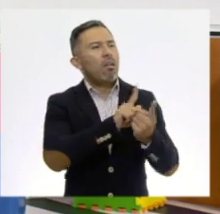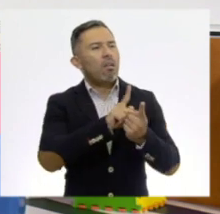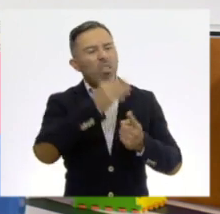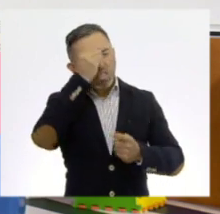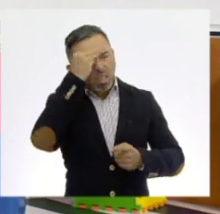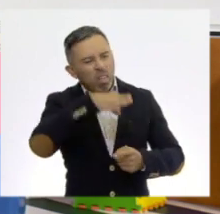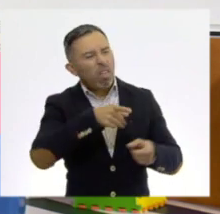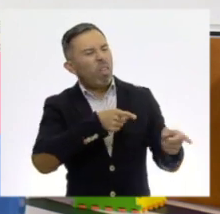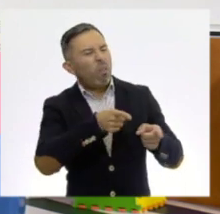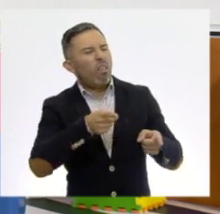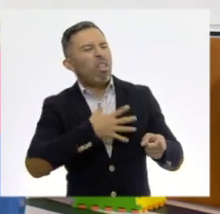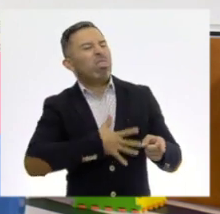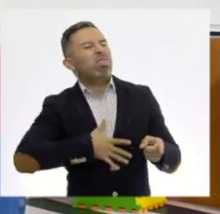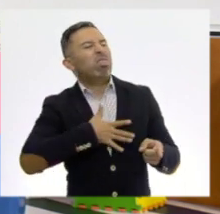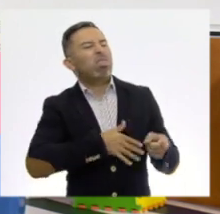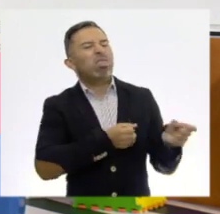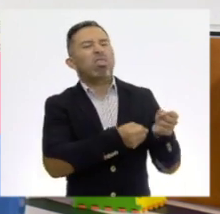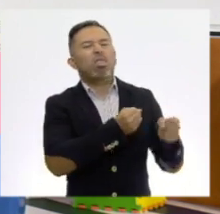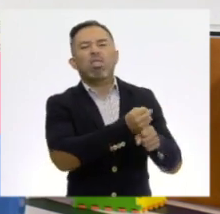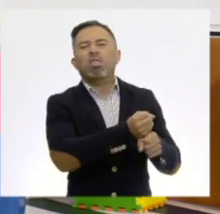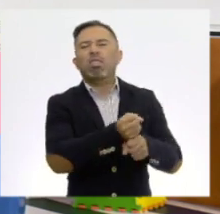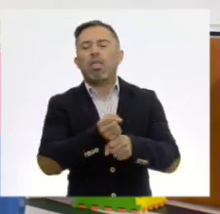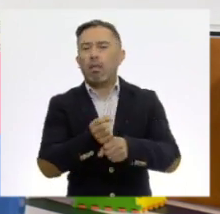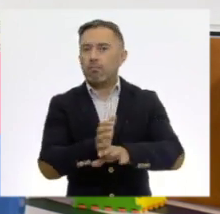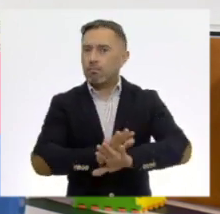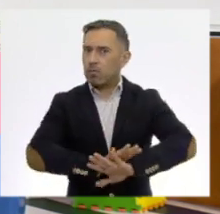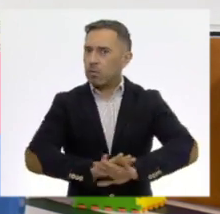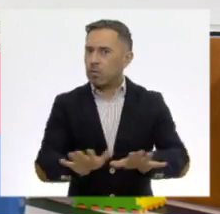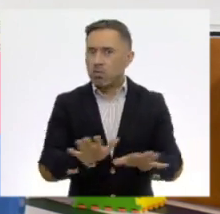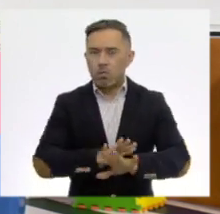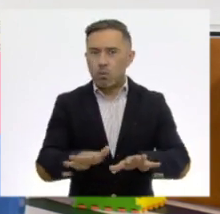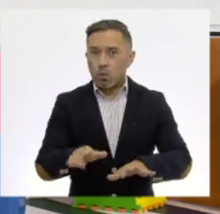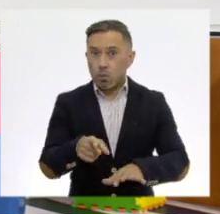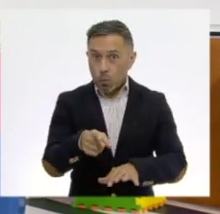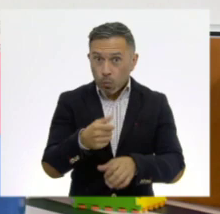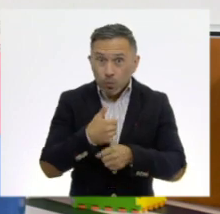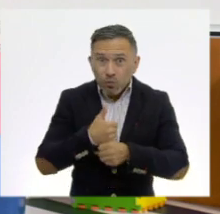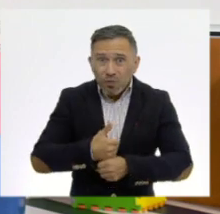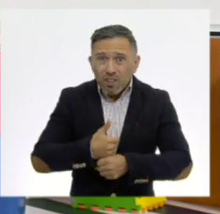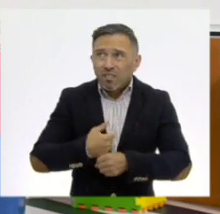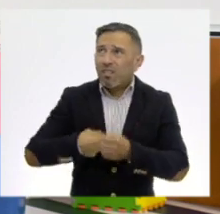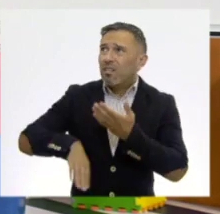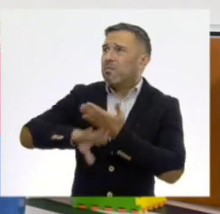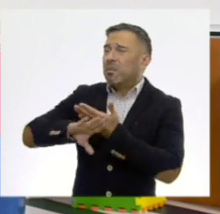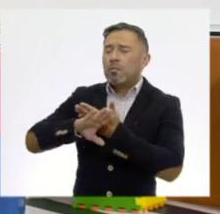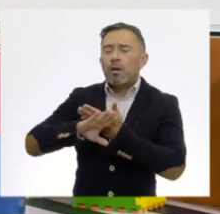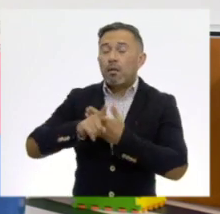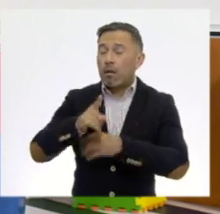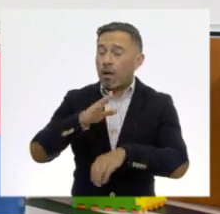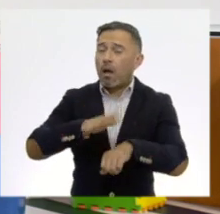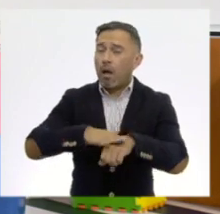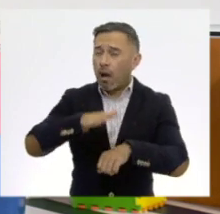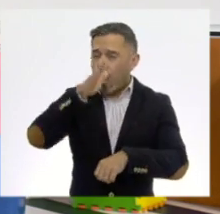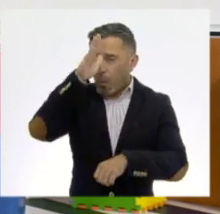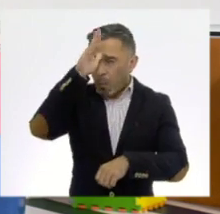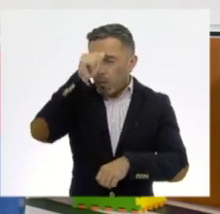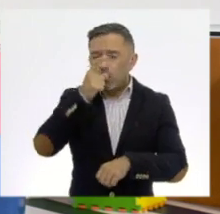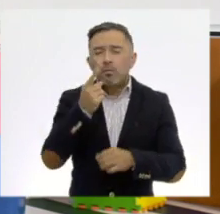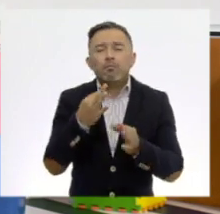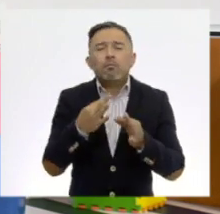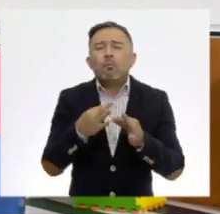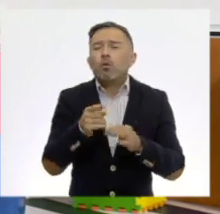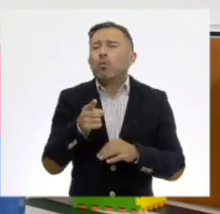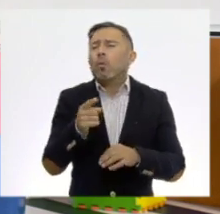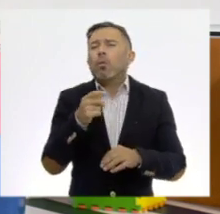estás sufriendo de esto, recuerda que no hay nada más valioso para ti que estar bien. No importa qué te